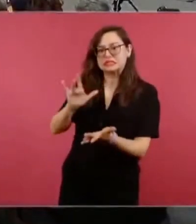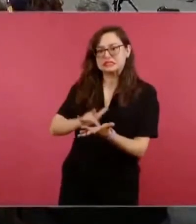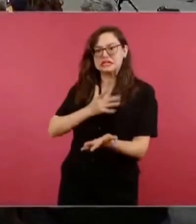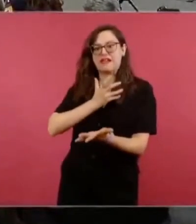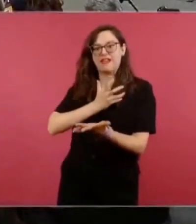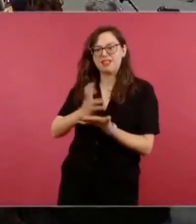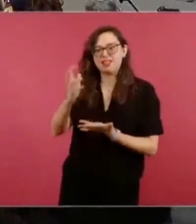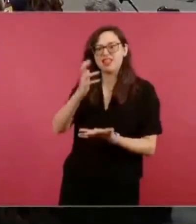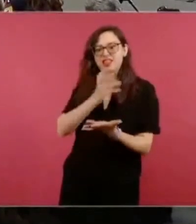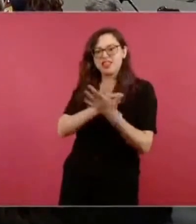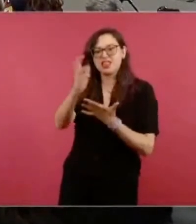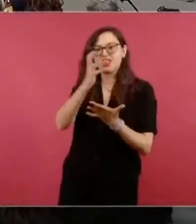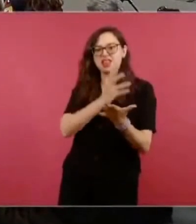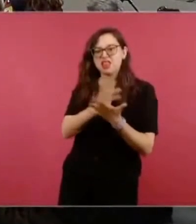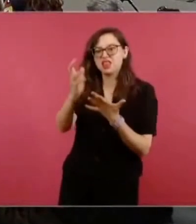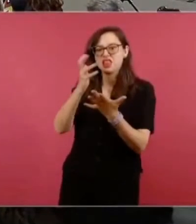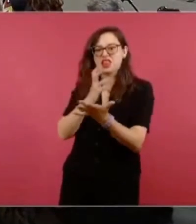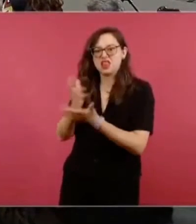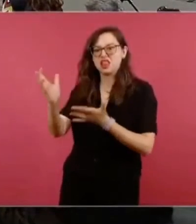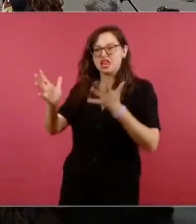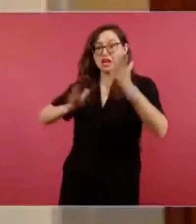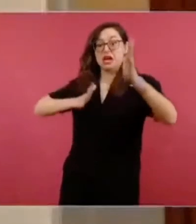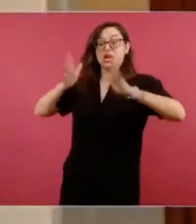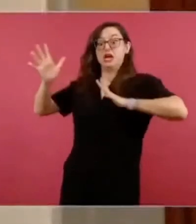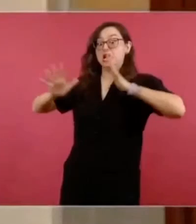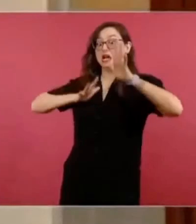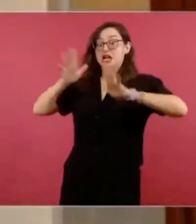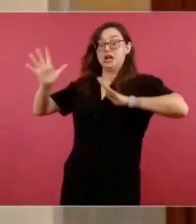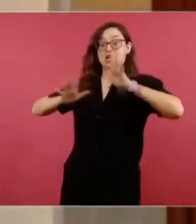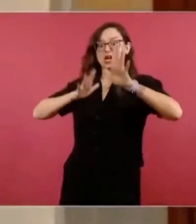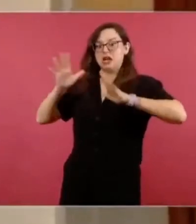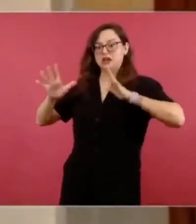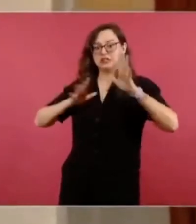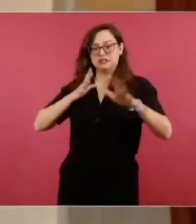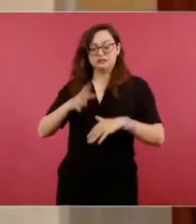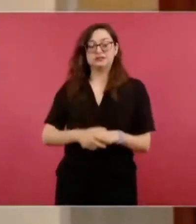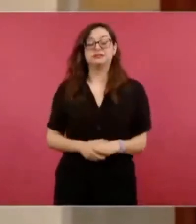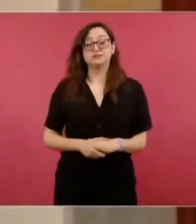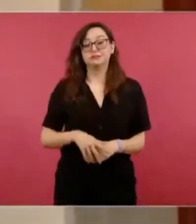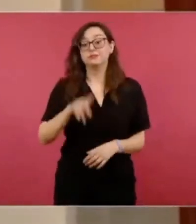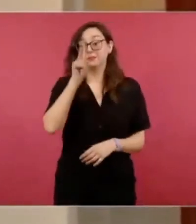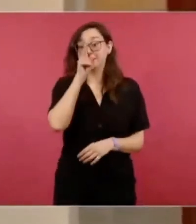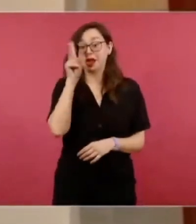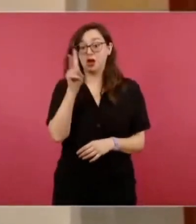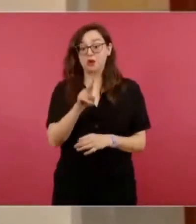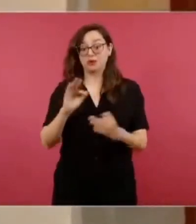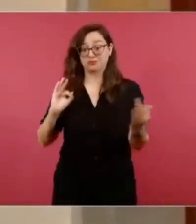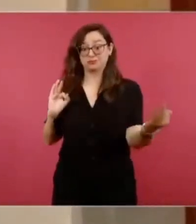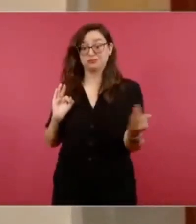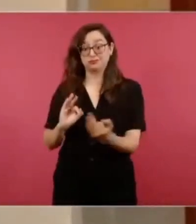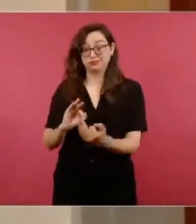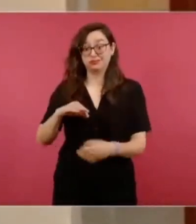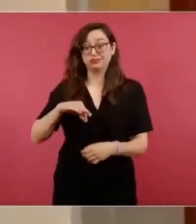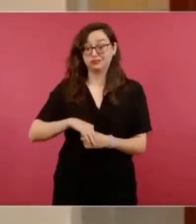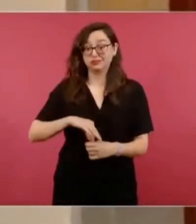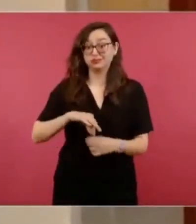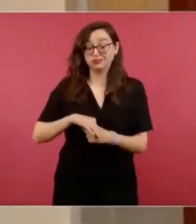sobre todo en esta temporada. Ayer, por cierto, ya estamos atendiendo lo del